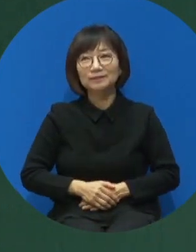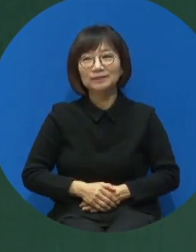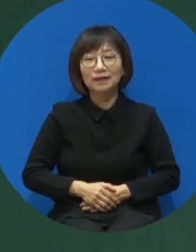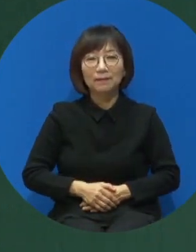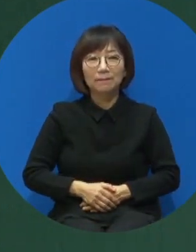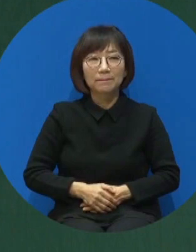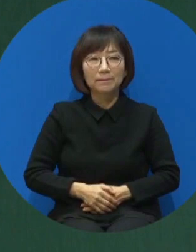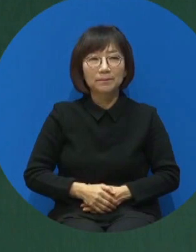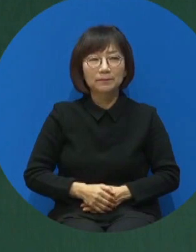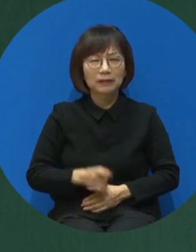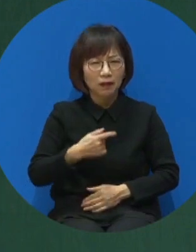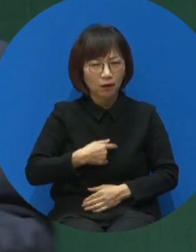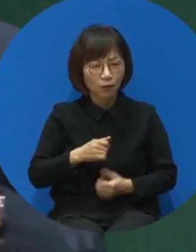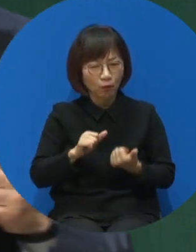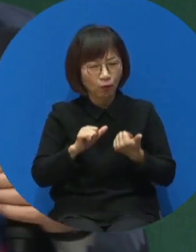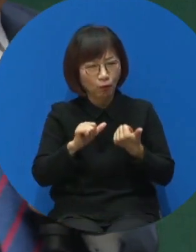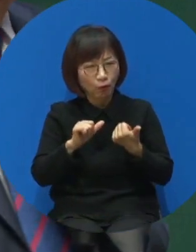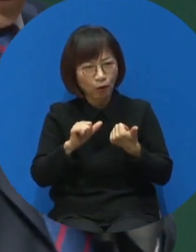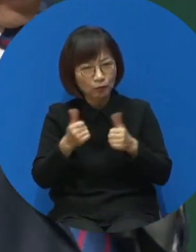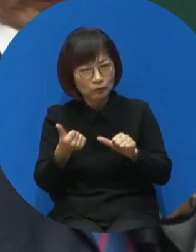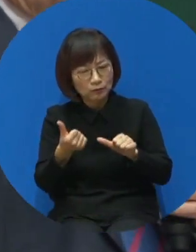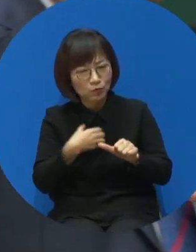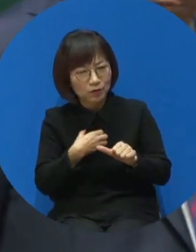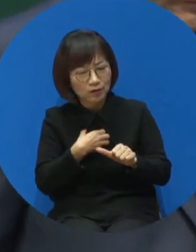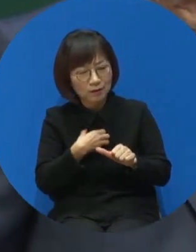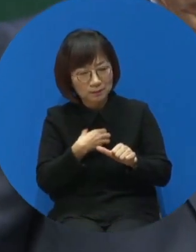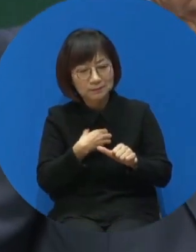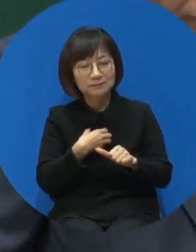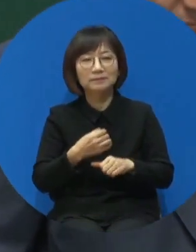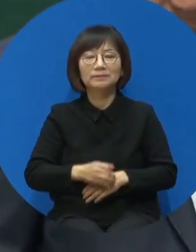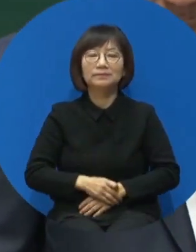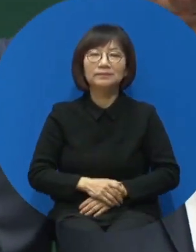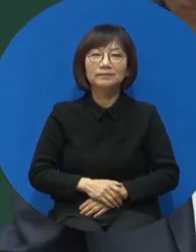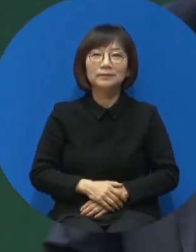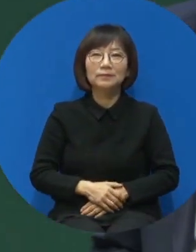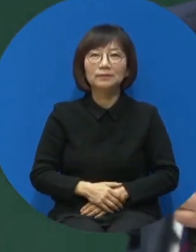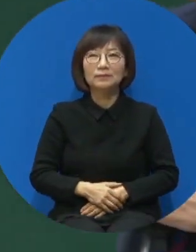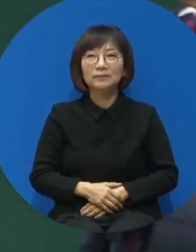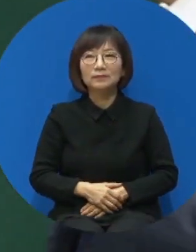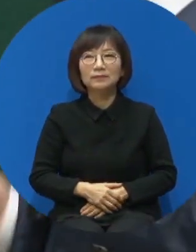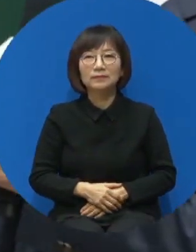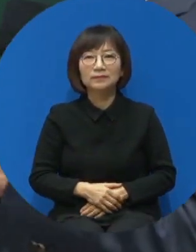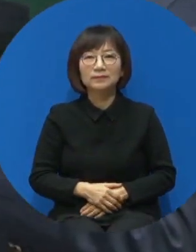y vemos que es un tiempo donde estaba enfrentándose a la muerte